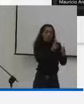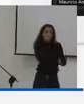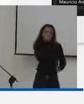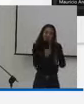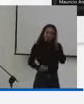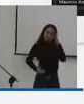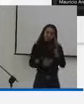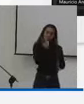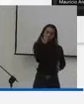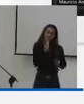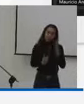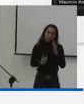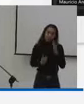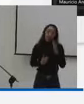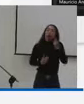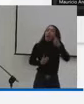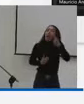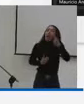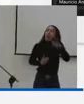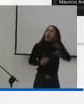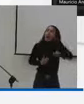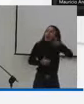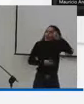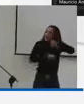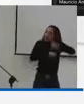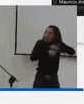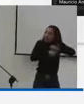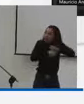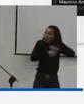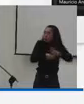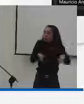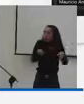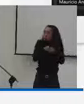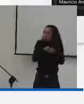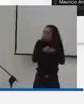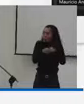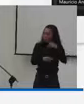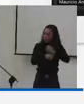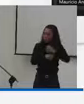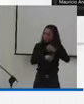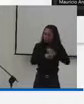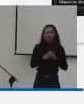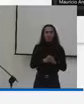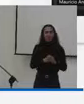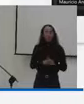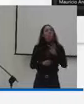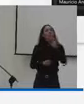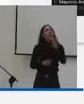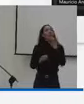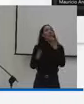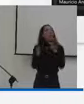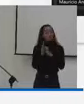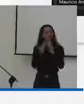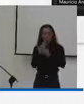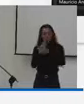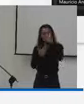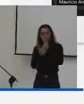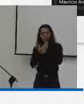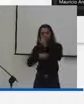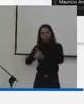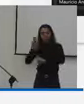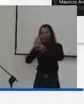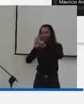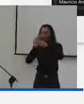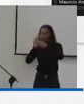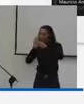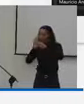considerando como un oficio. Por lo tanto, hemos querido proyectar en la ley especialmente en el capítulo de